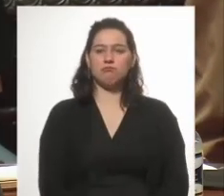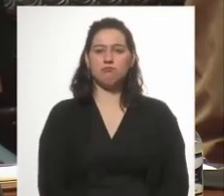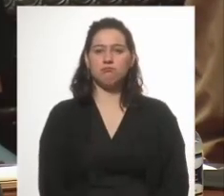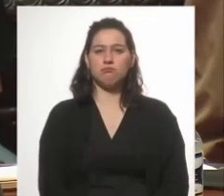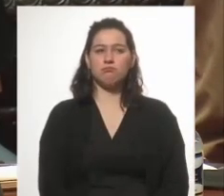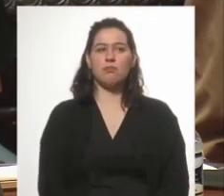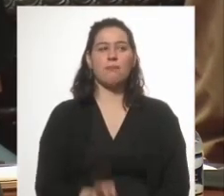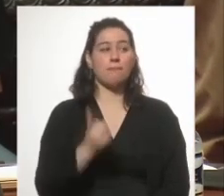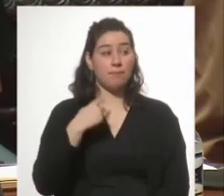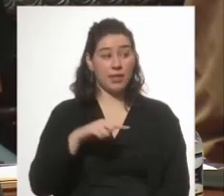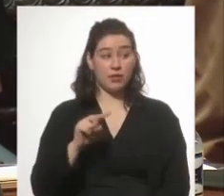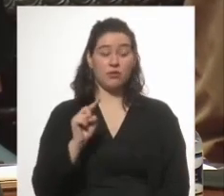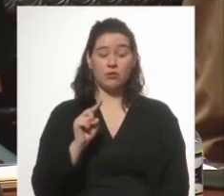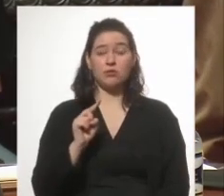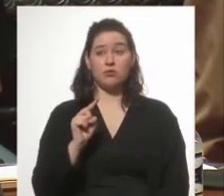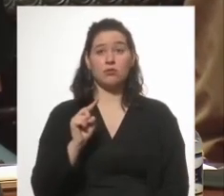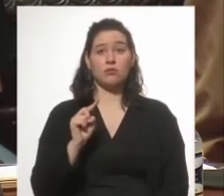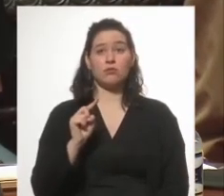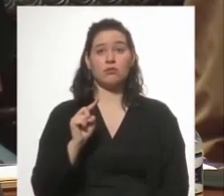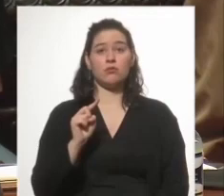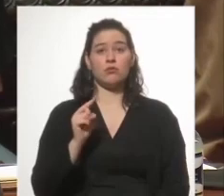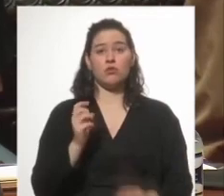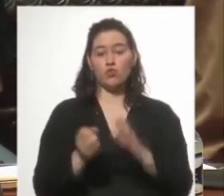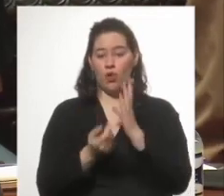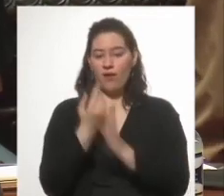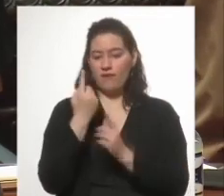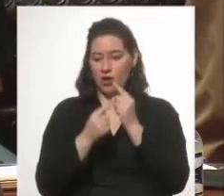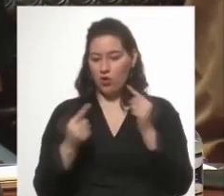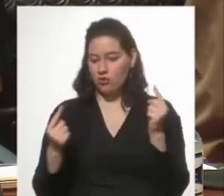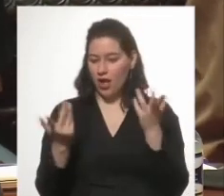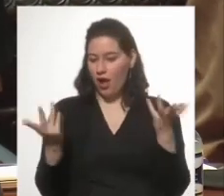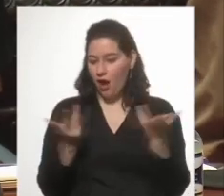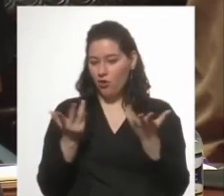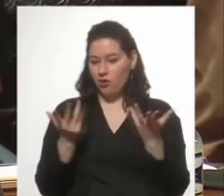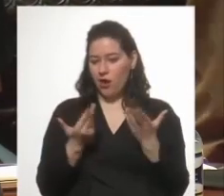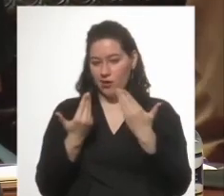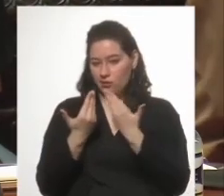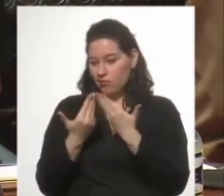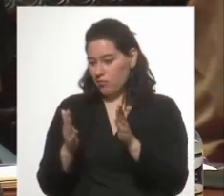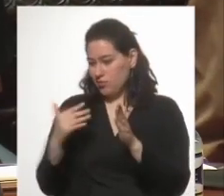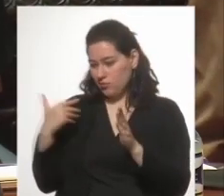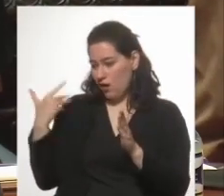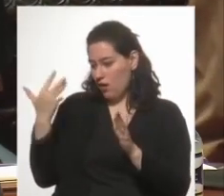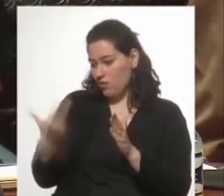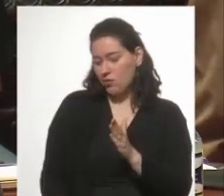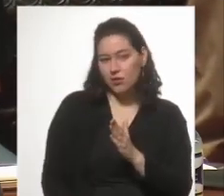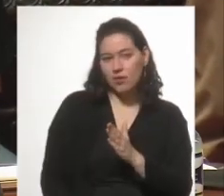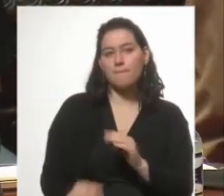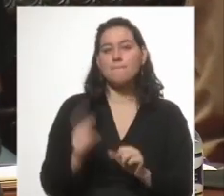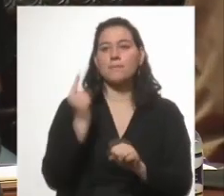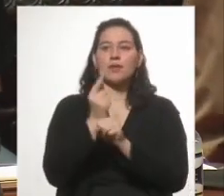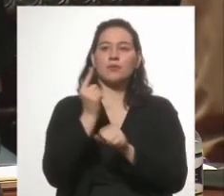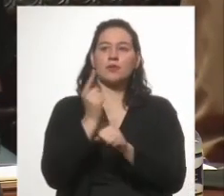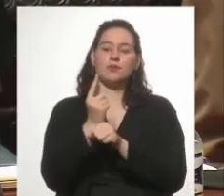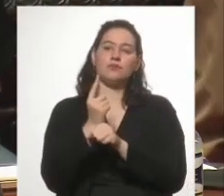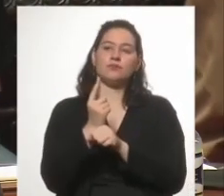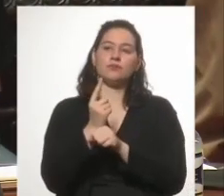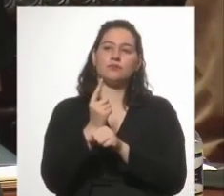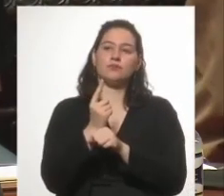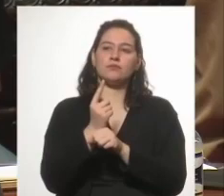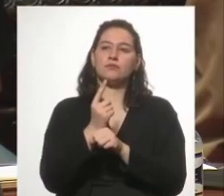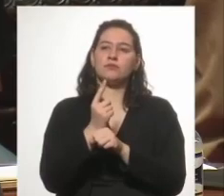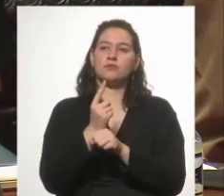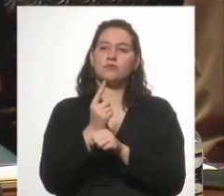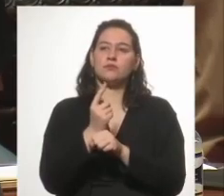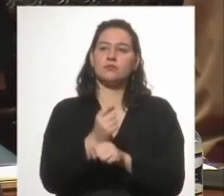Pero nuevos elementos han surgido a partir de entonces. En primer lugar, se me